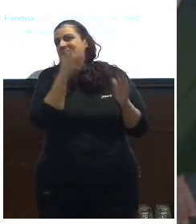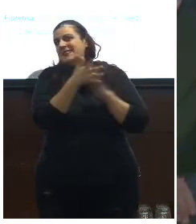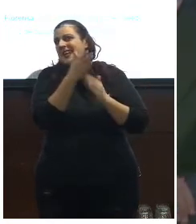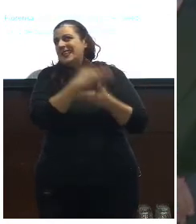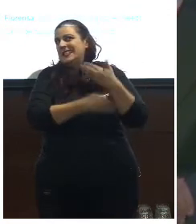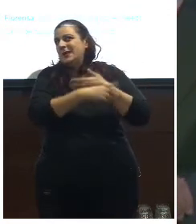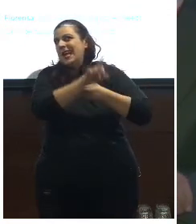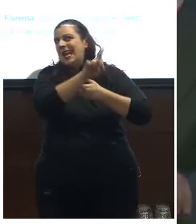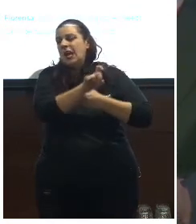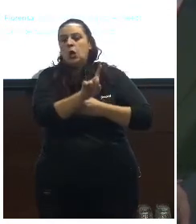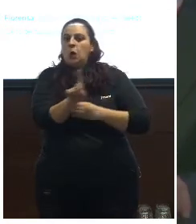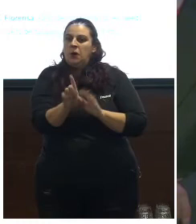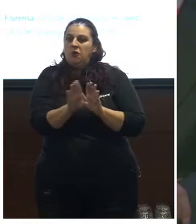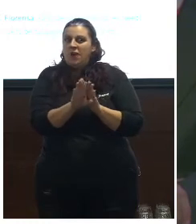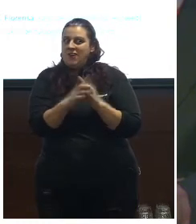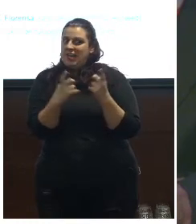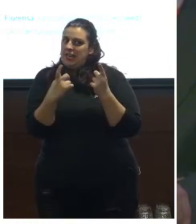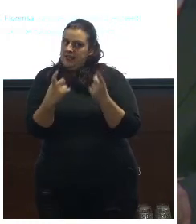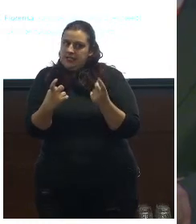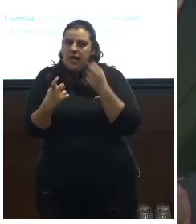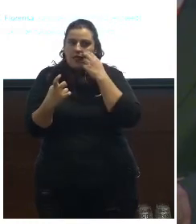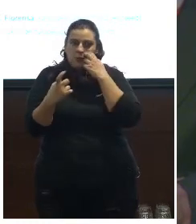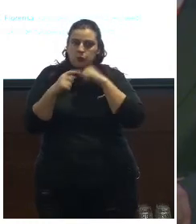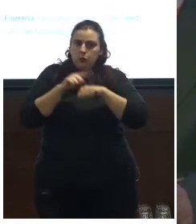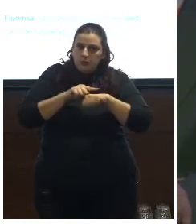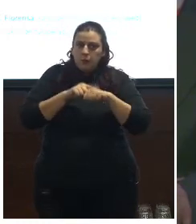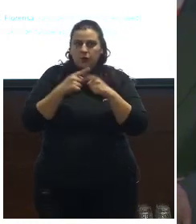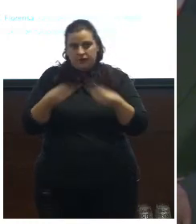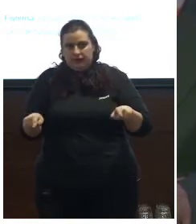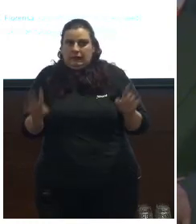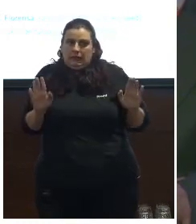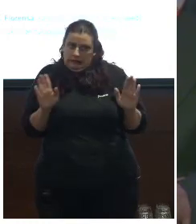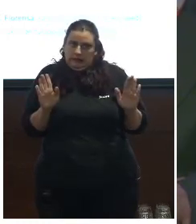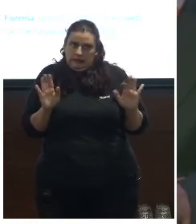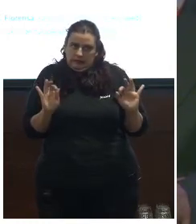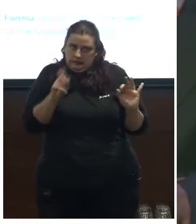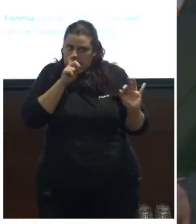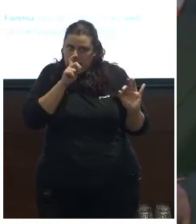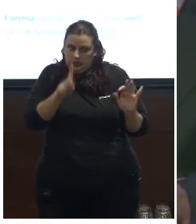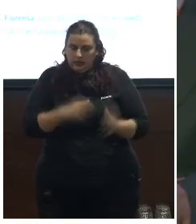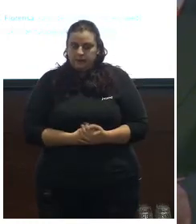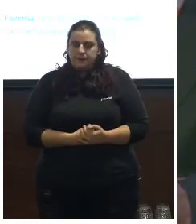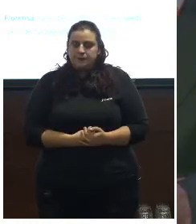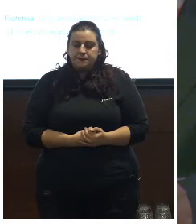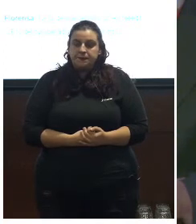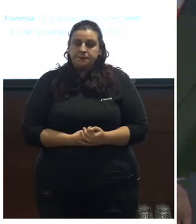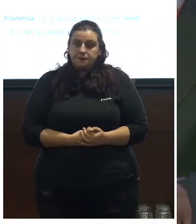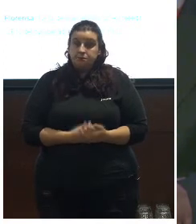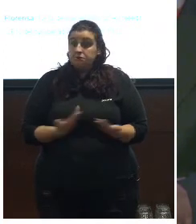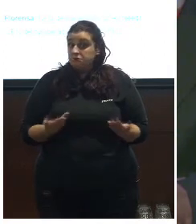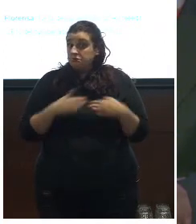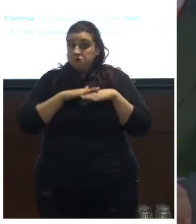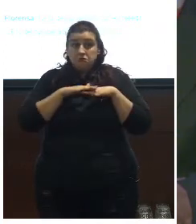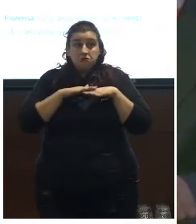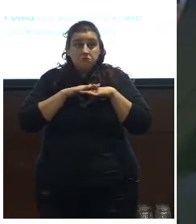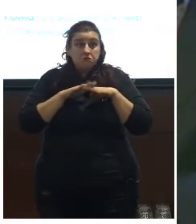discapacidad, pero sí tienes unas necesidades, unos ritmos distintos. Y básicamente el dejar un poco de